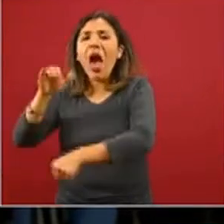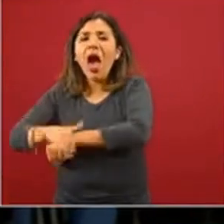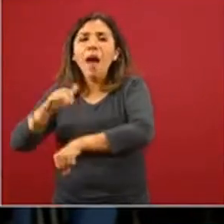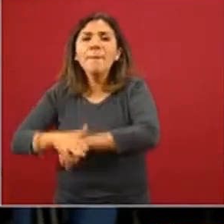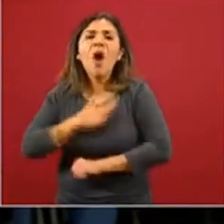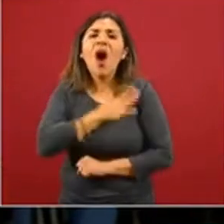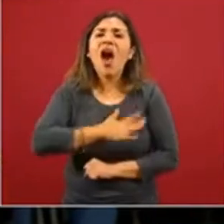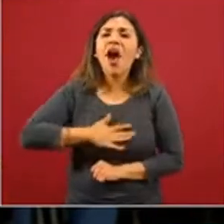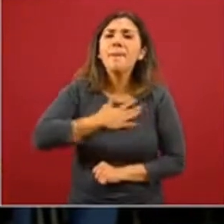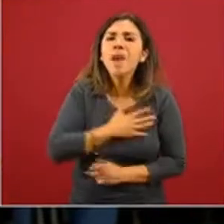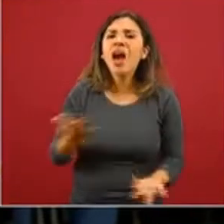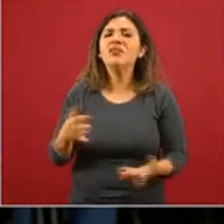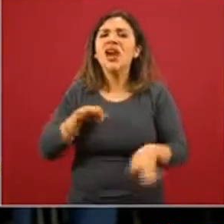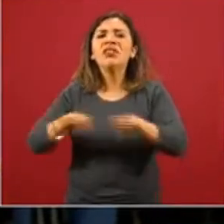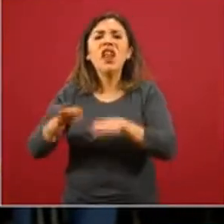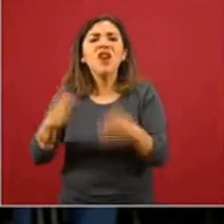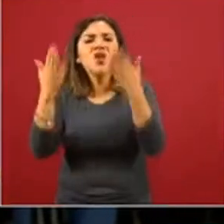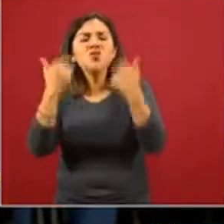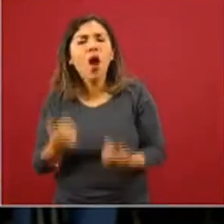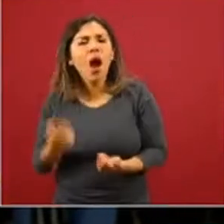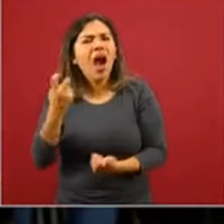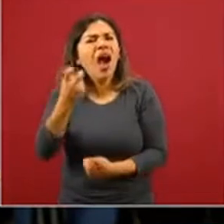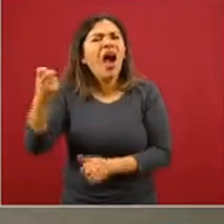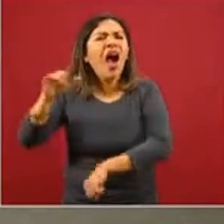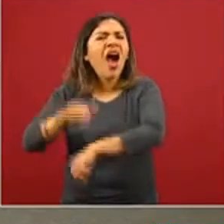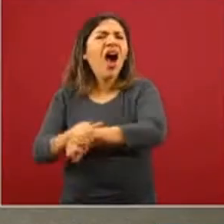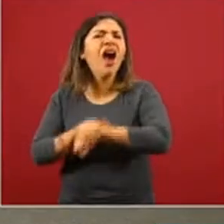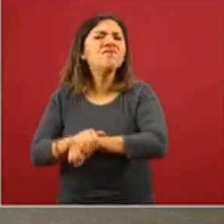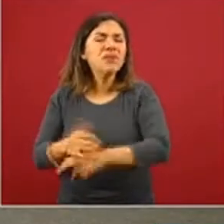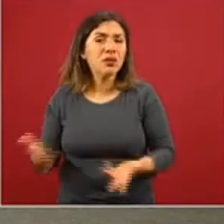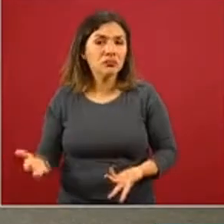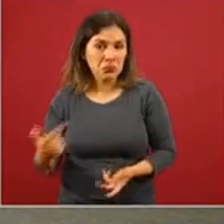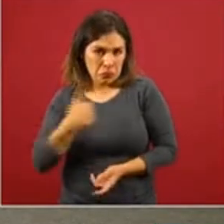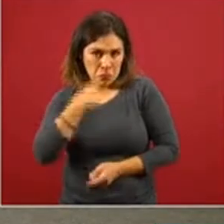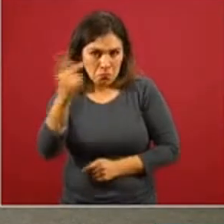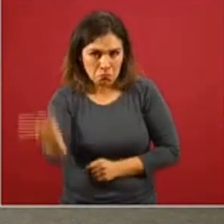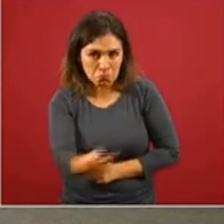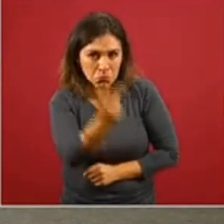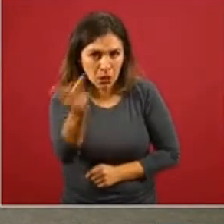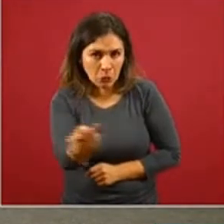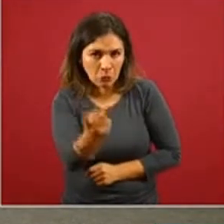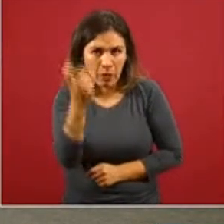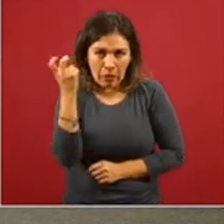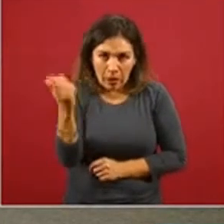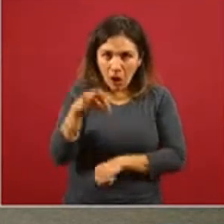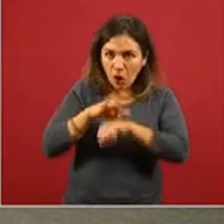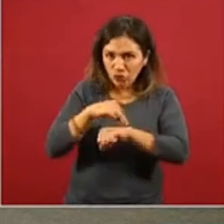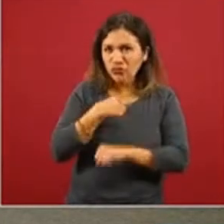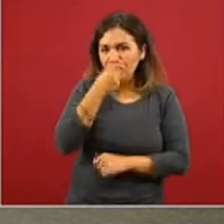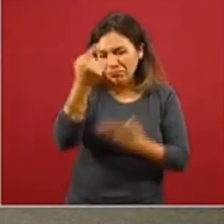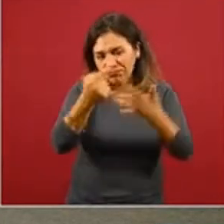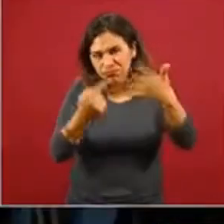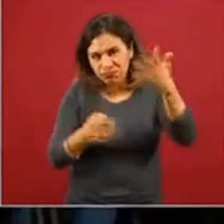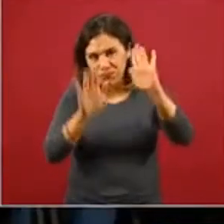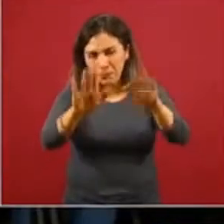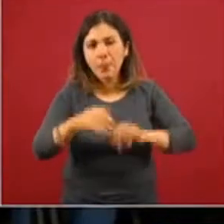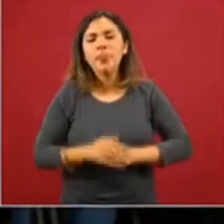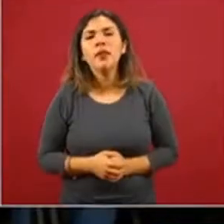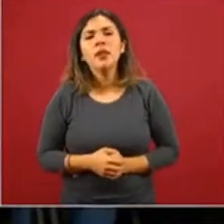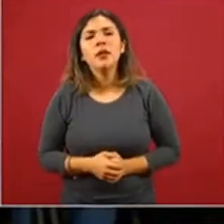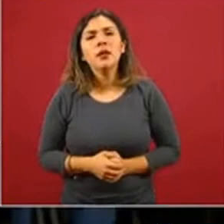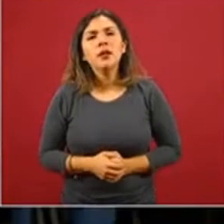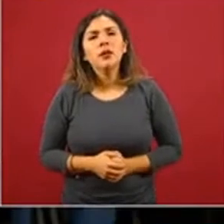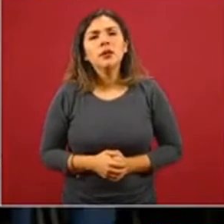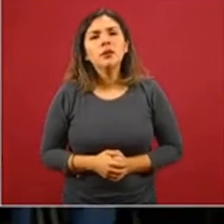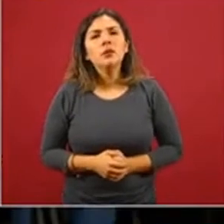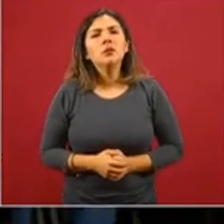amantes, aviadores y demás incondicionales. Mis preguntas por esta realidad que le estoy comentando es: ¿cuál